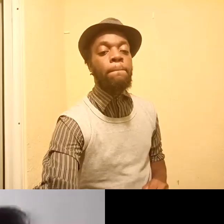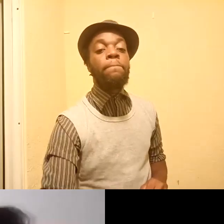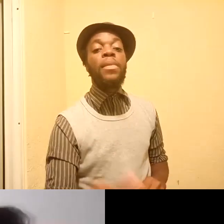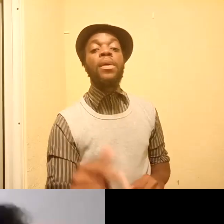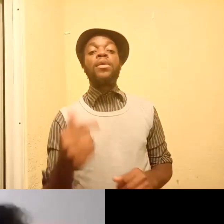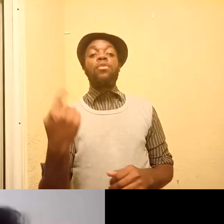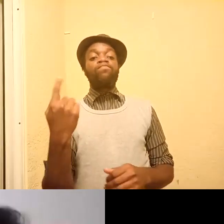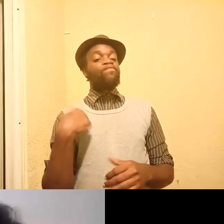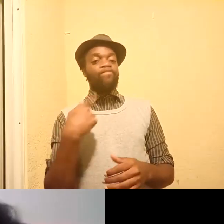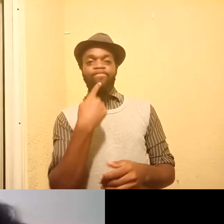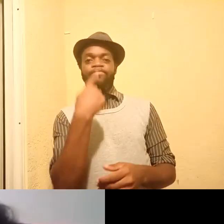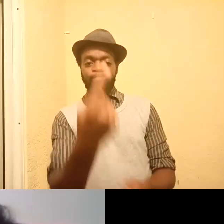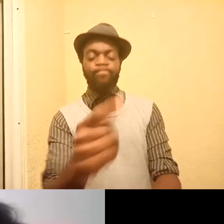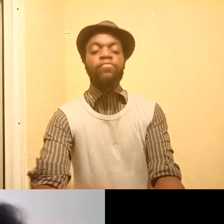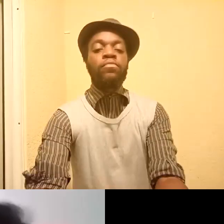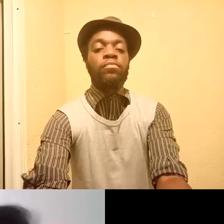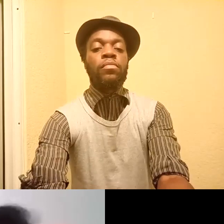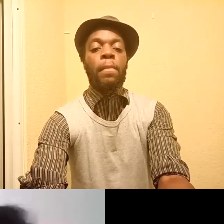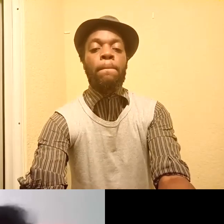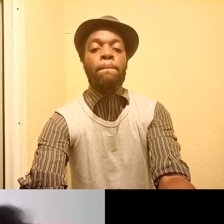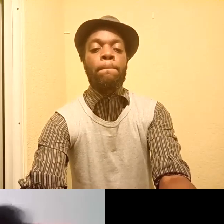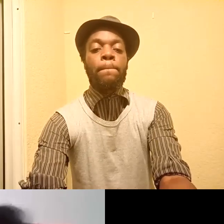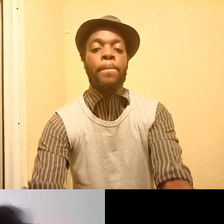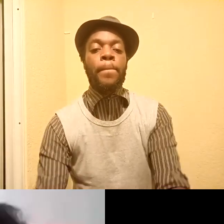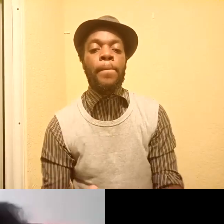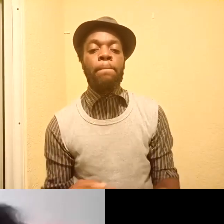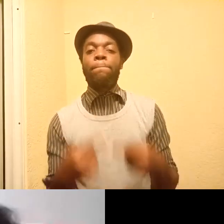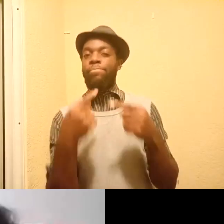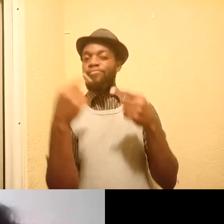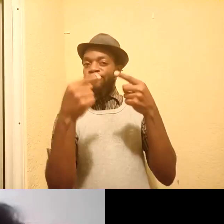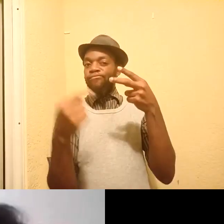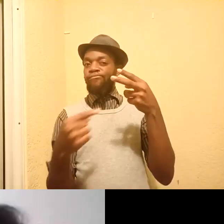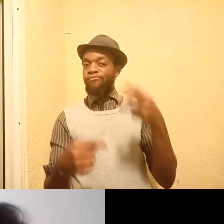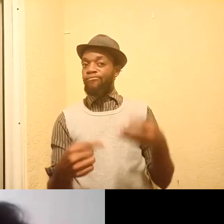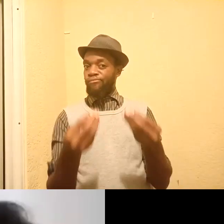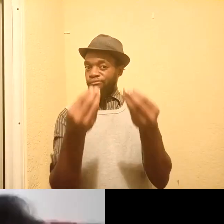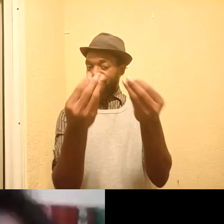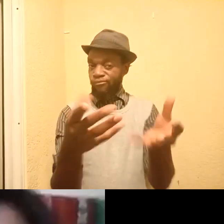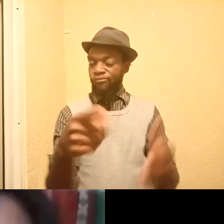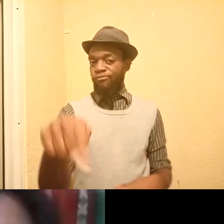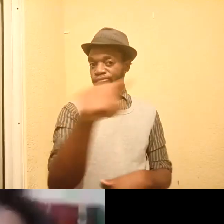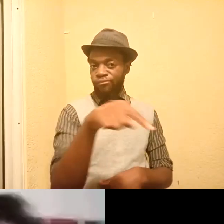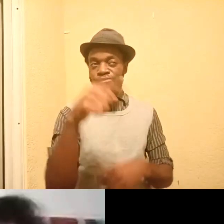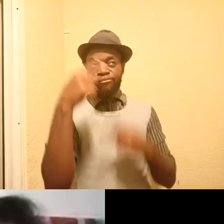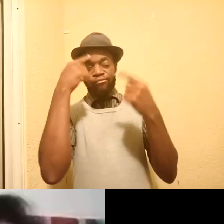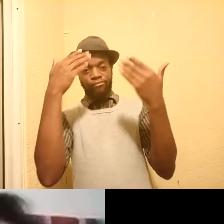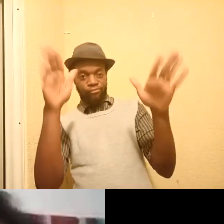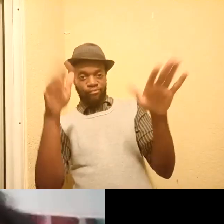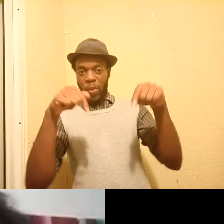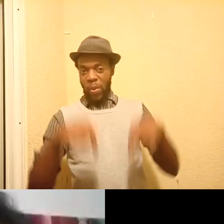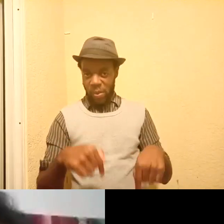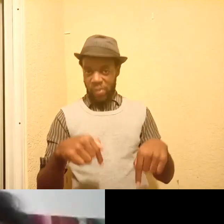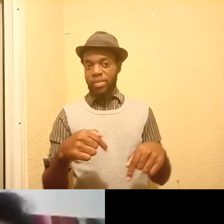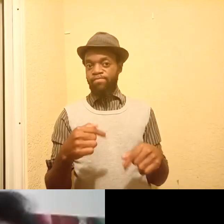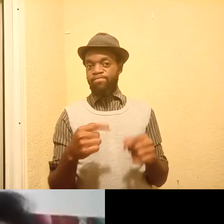recapitular algunos datos dados el día de hoy de parte de nuestra expositora.